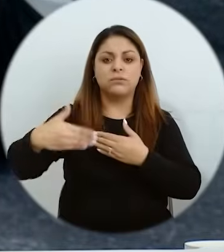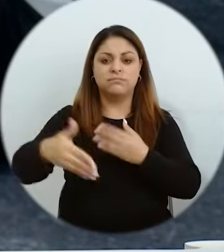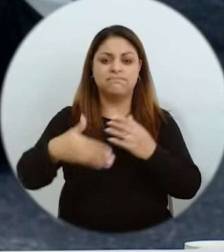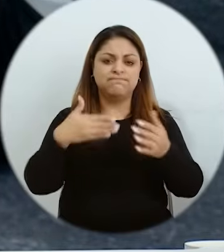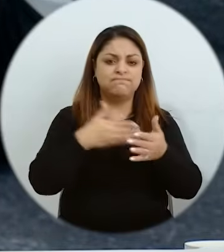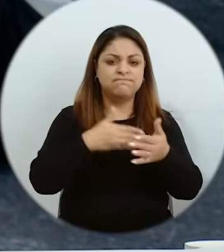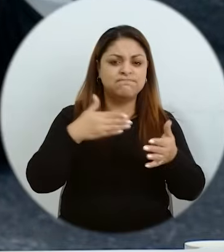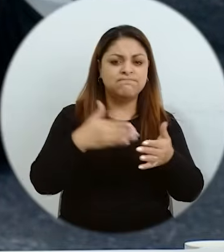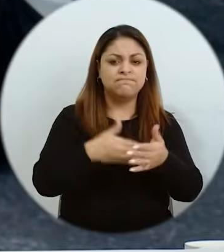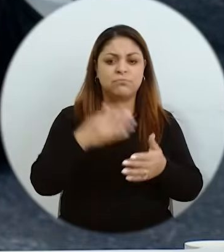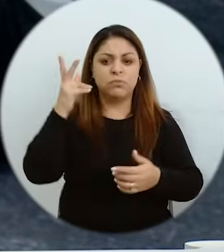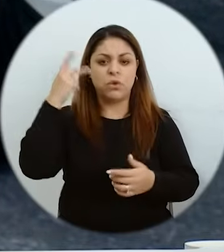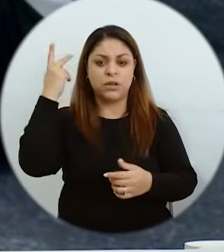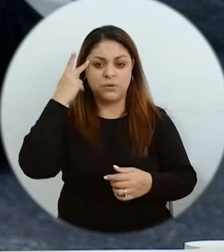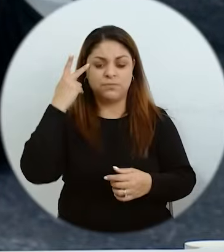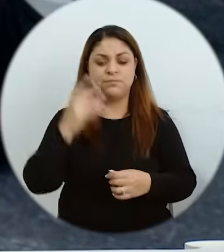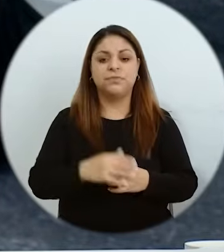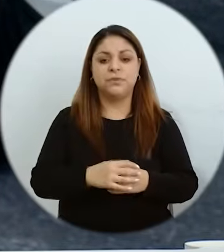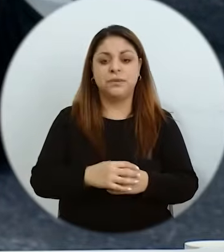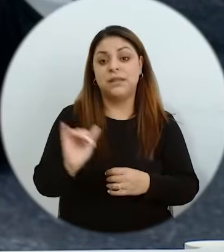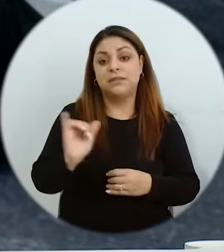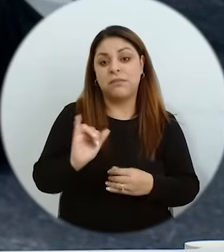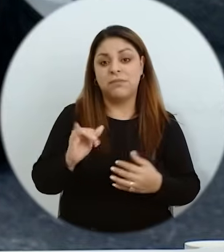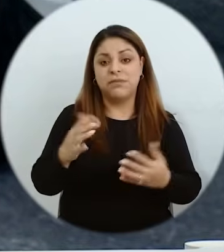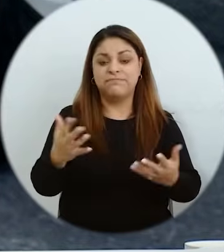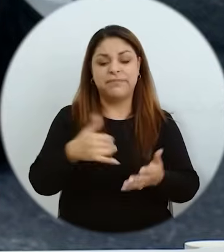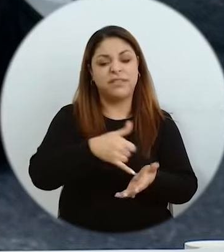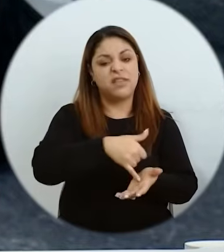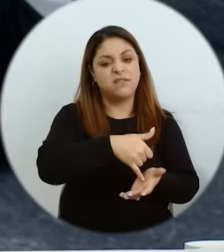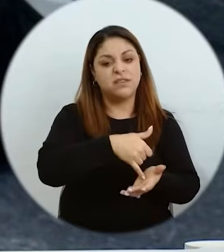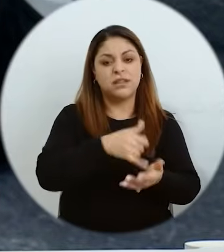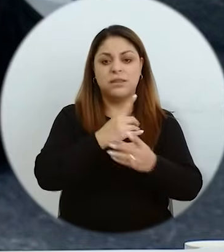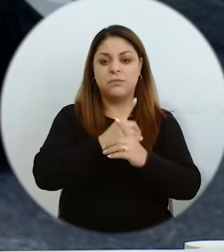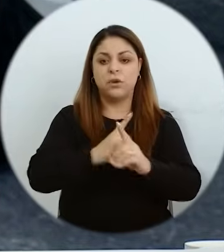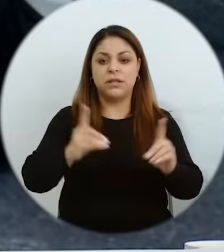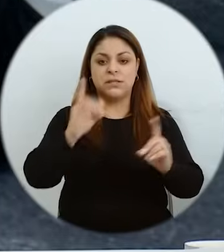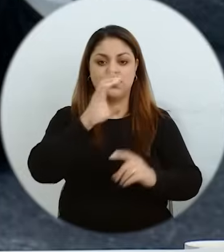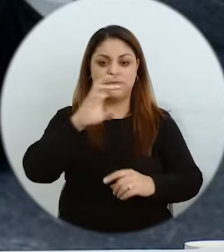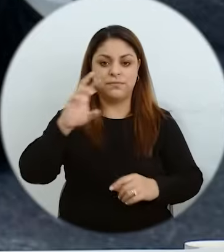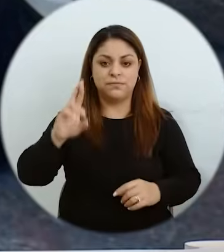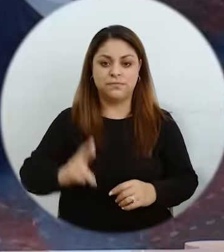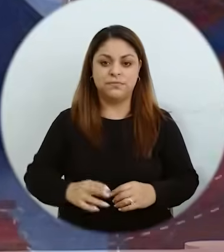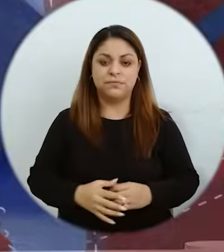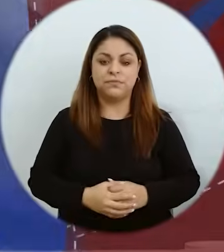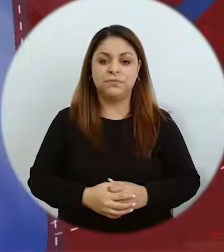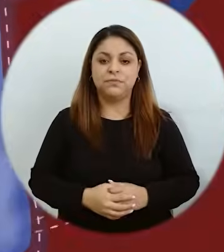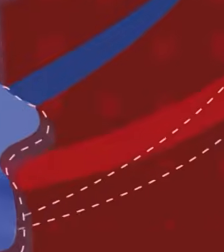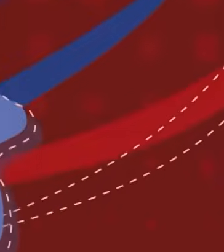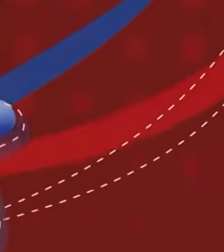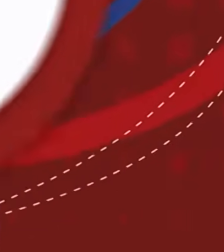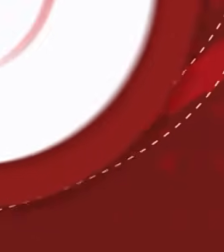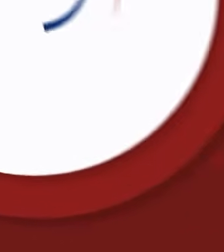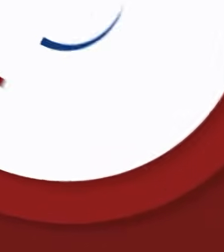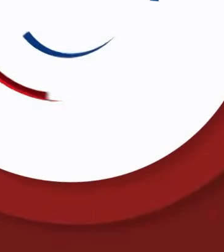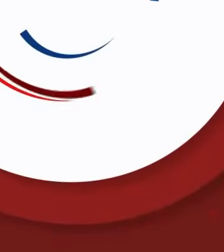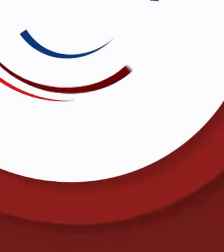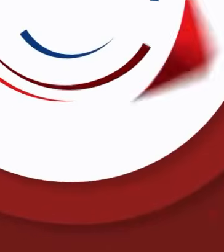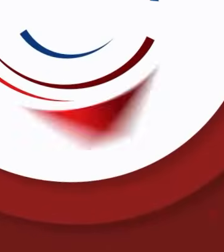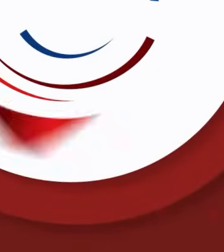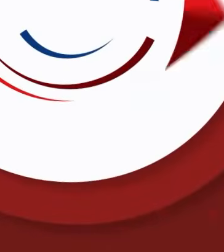ataques políticos que además también de alguna forma debilitan la democracia costarricense.